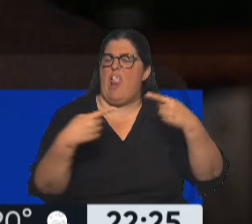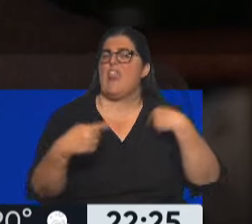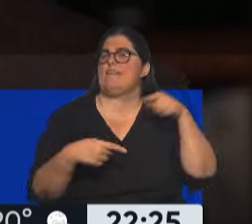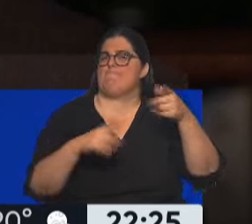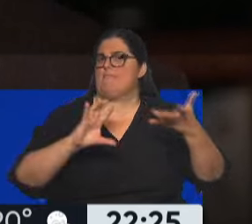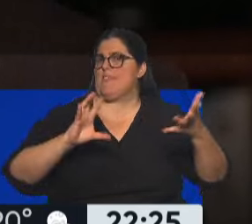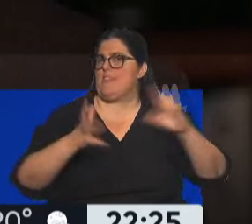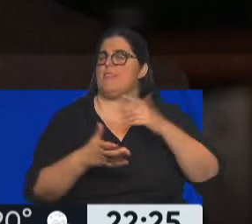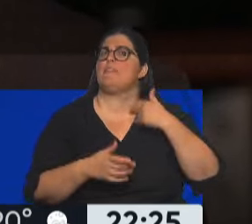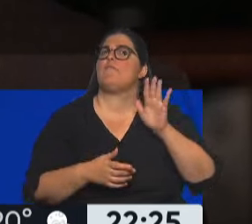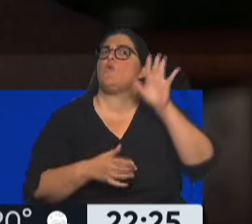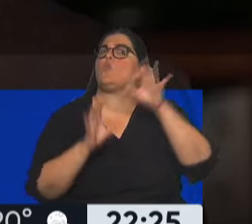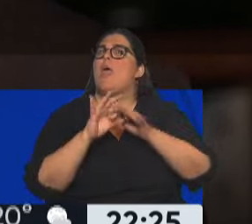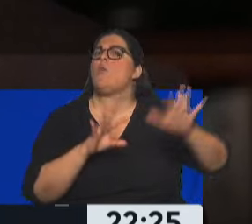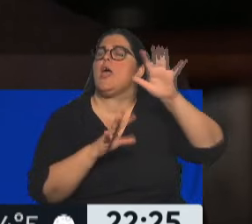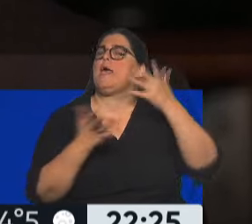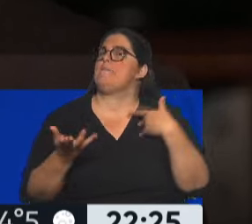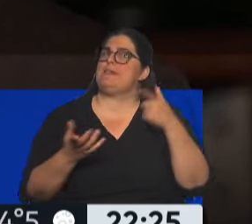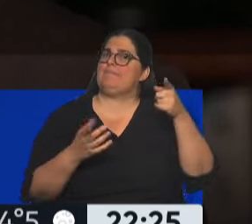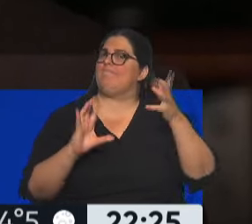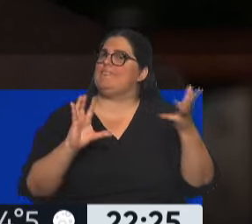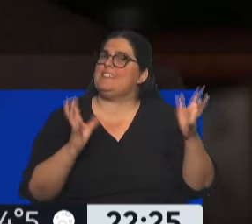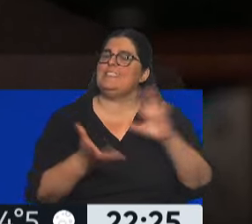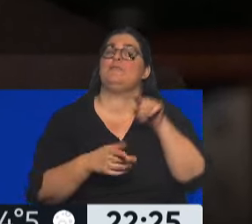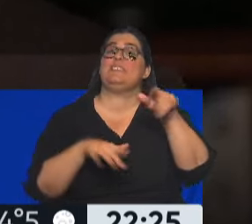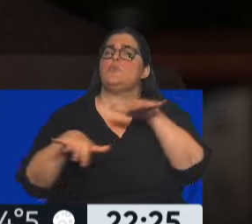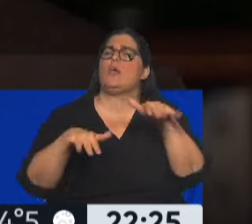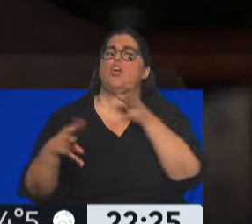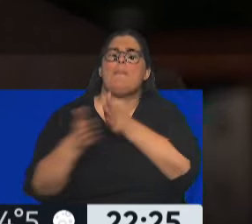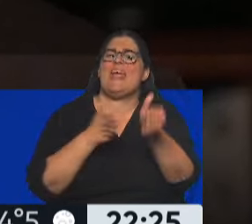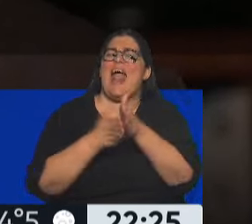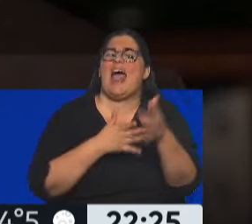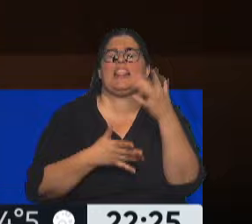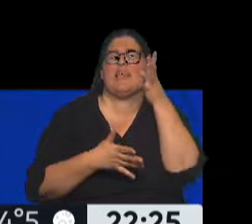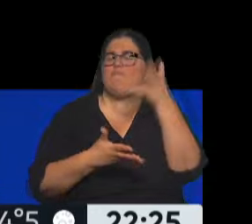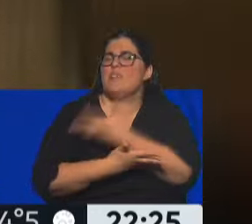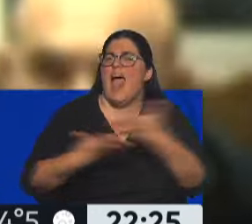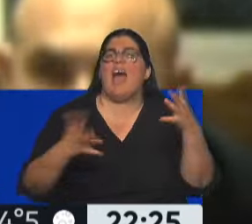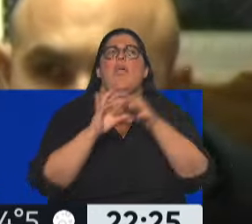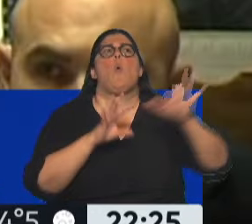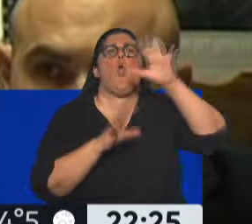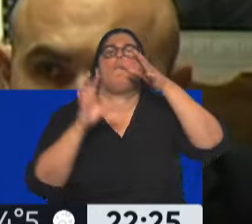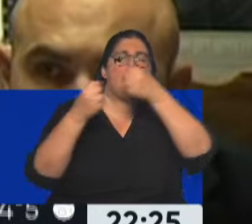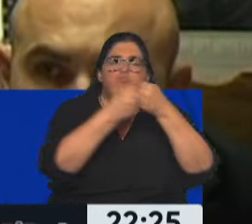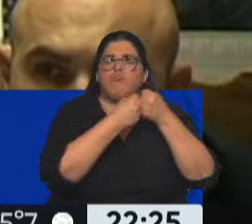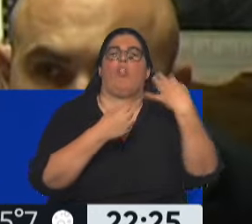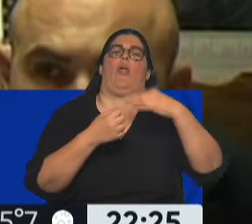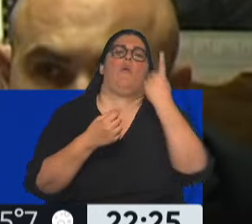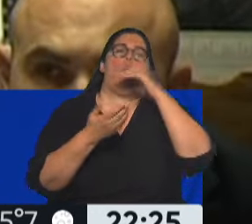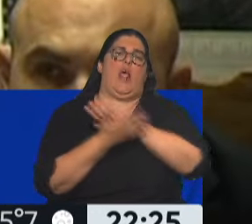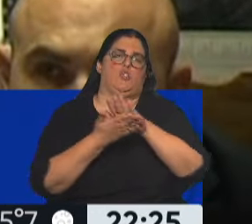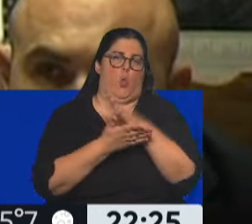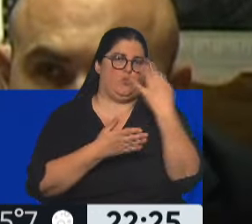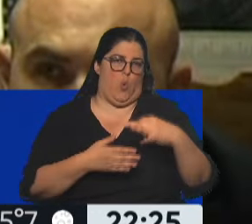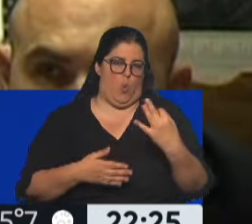Europe, about something that is so big and that Europe has to tackle as one. Con esa medida,